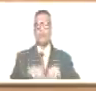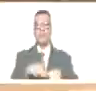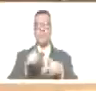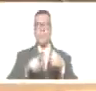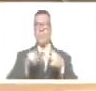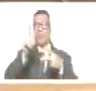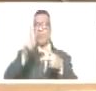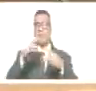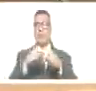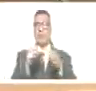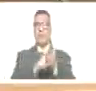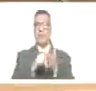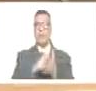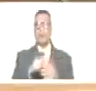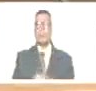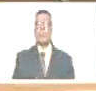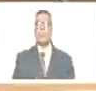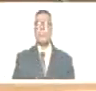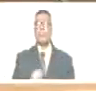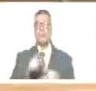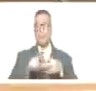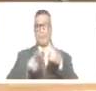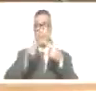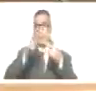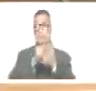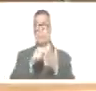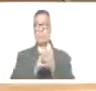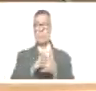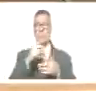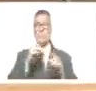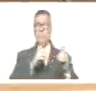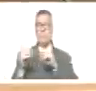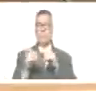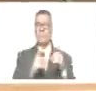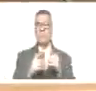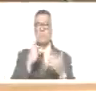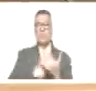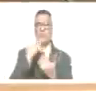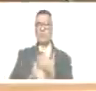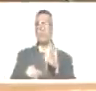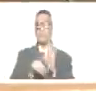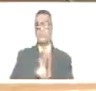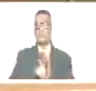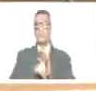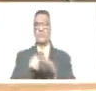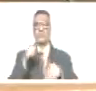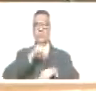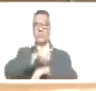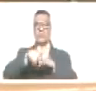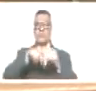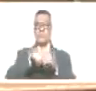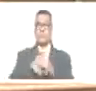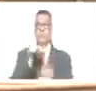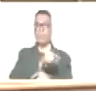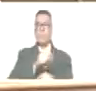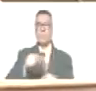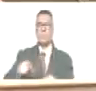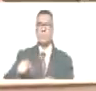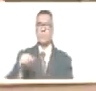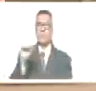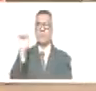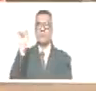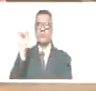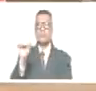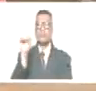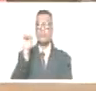día. Segundo punto, segunda discusión del proyecto de ley Atención Integral para las Personas con Trastornos